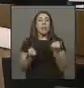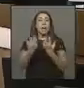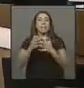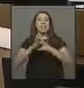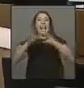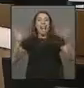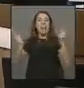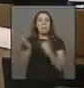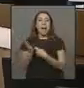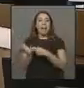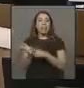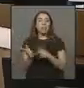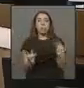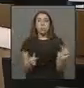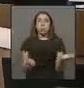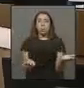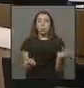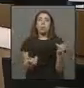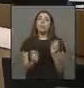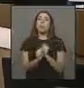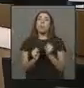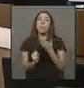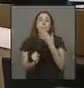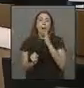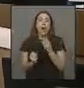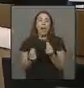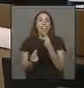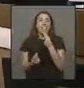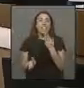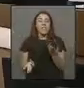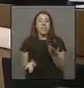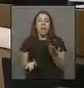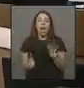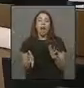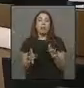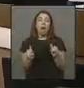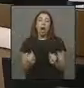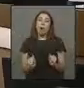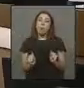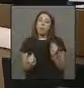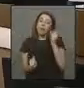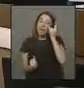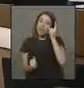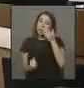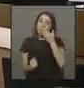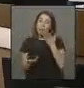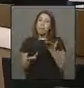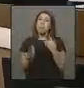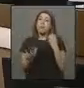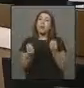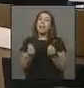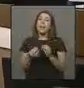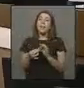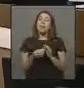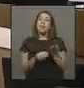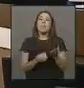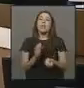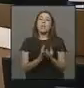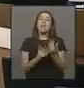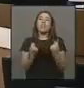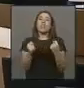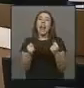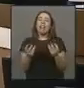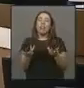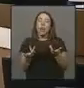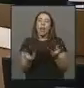grandes empresas que ayuden también a mejorar nuestra calidad de vida. Quizá hoy se comprenda mejor por qué pedíamos un nuevo trato para